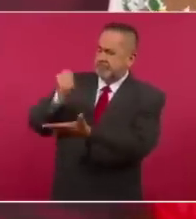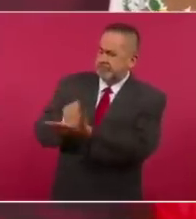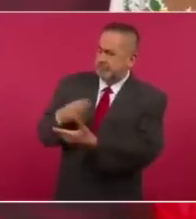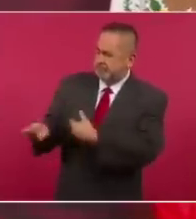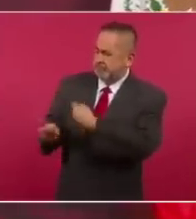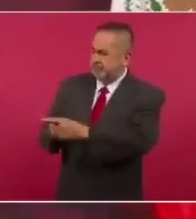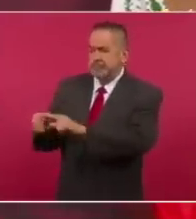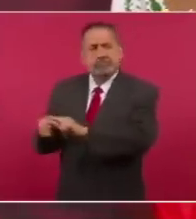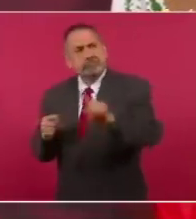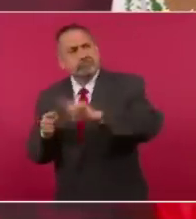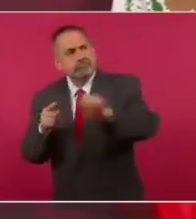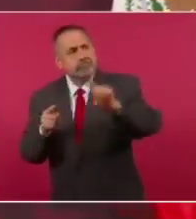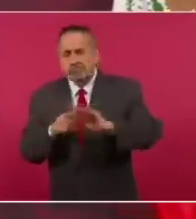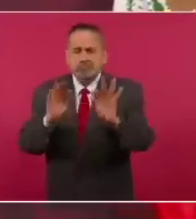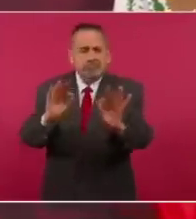Es